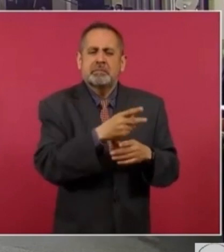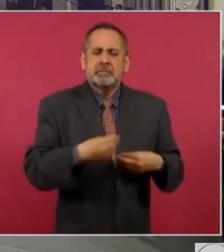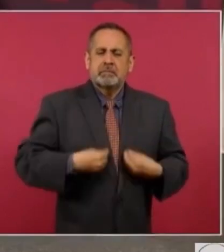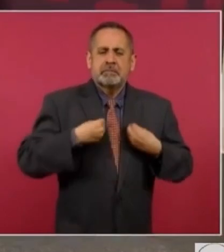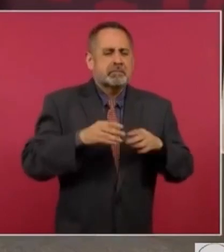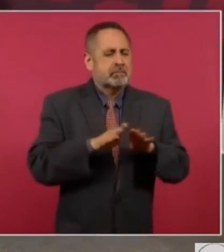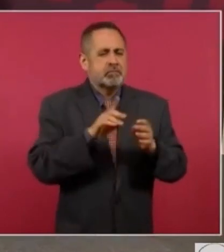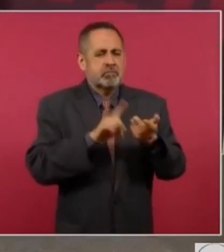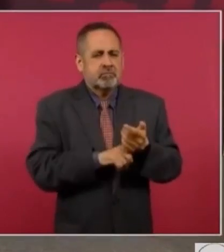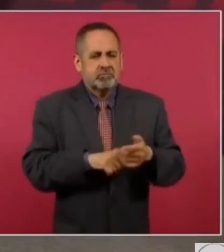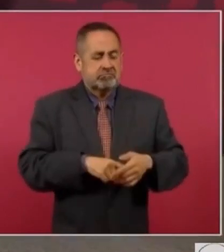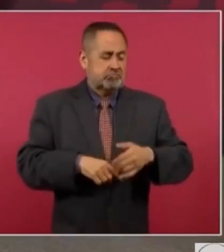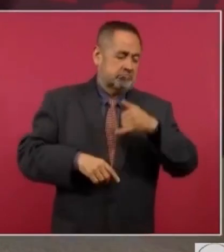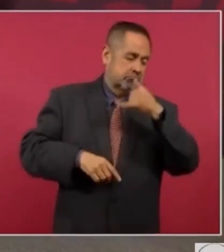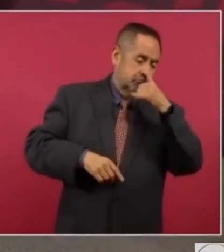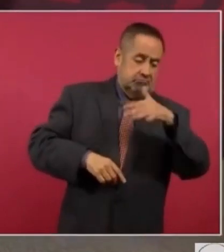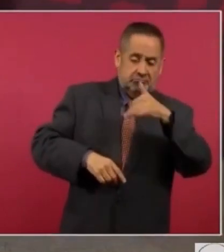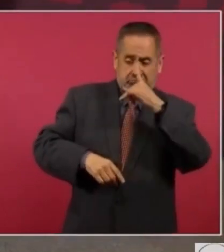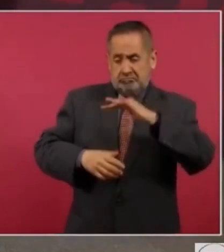sus desplantes,